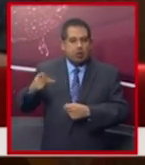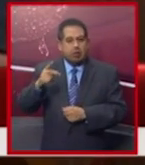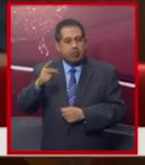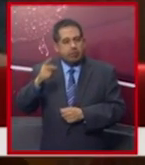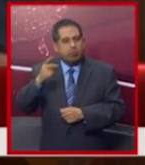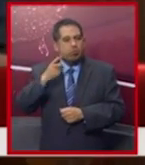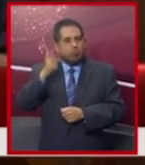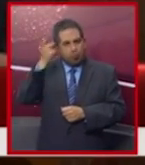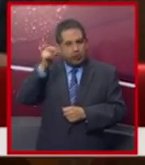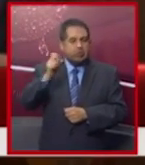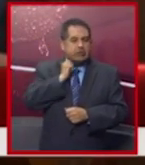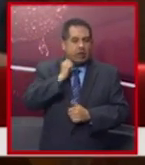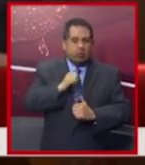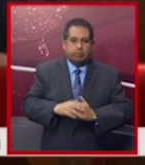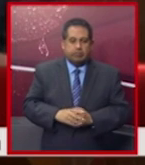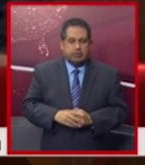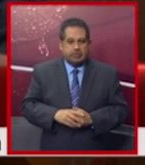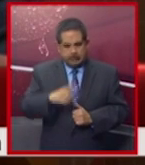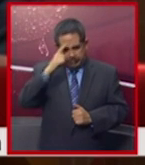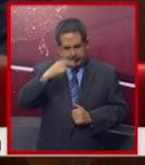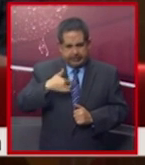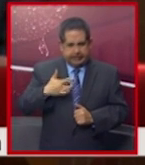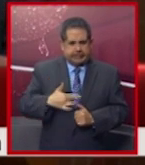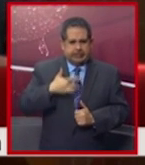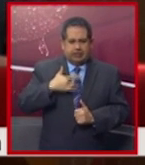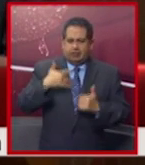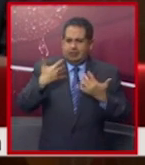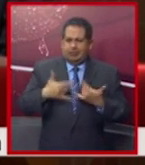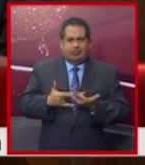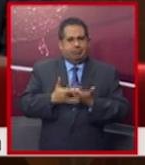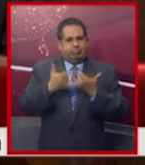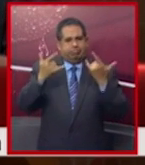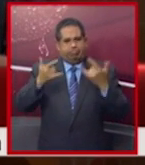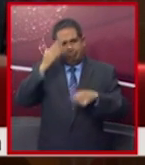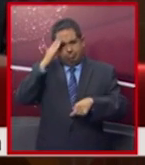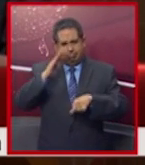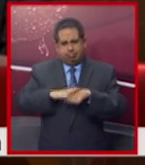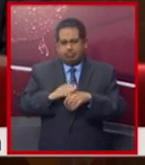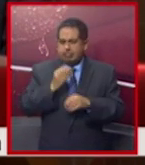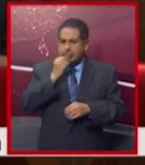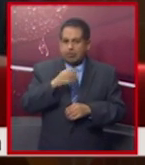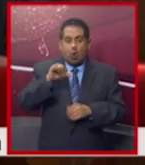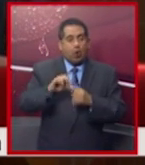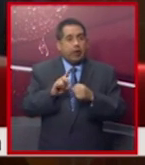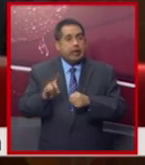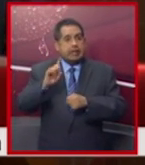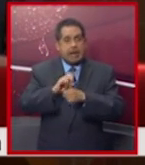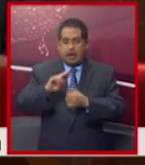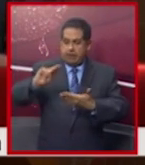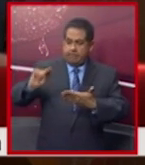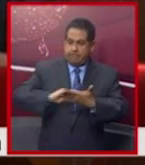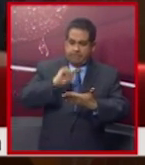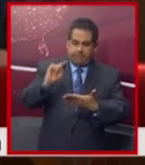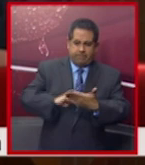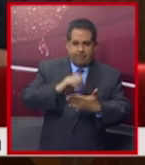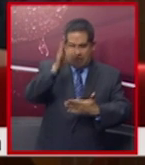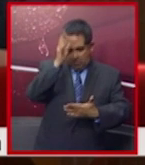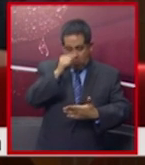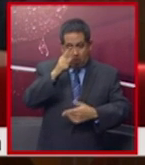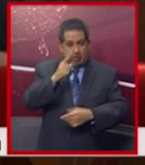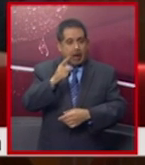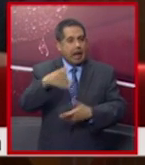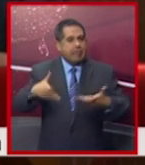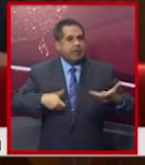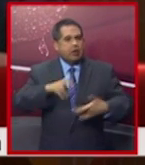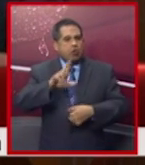mí un gran honor ser parte de este acontecimiento histórico. El día de hoy se firma el compromiso para que el Teatro de la